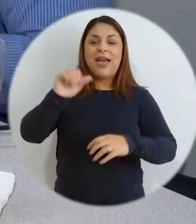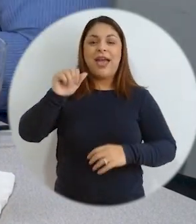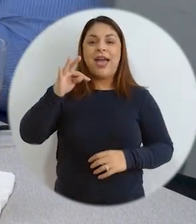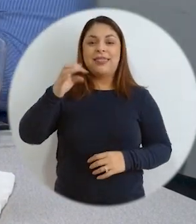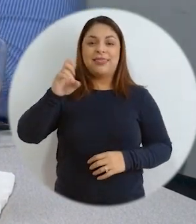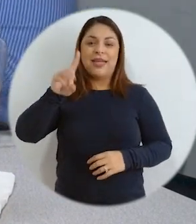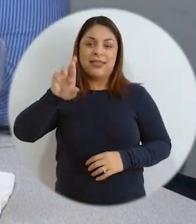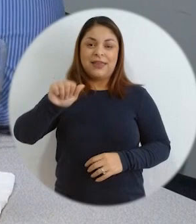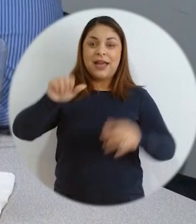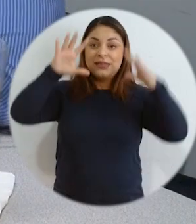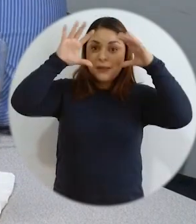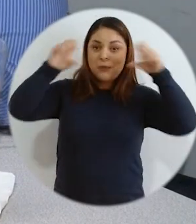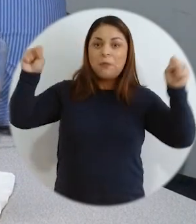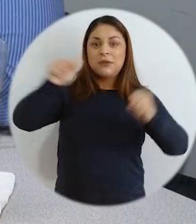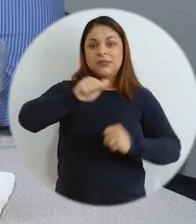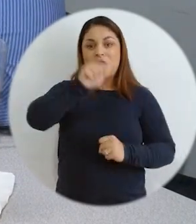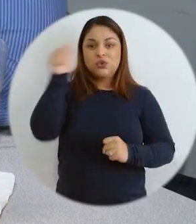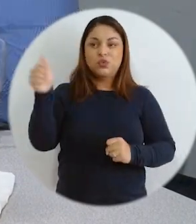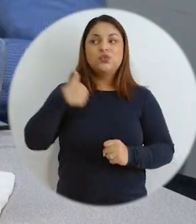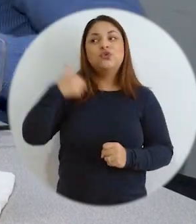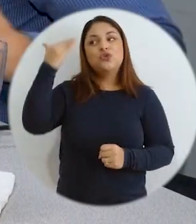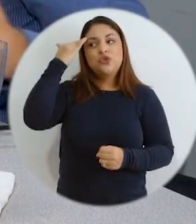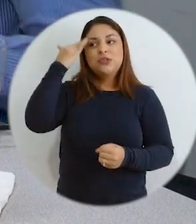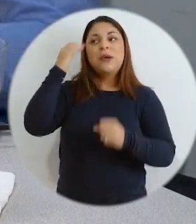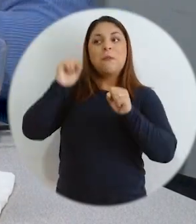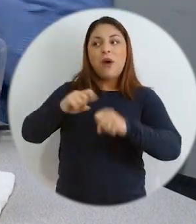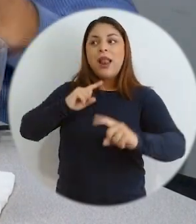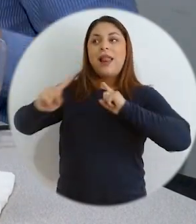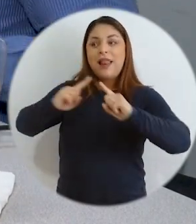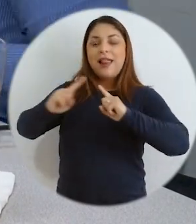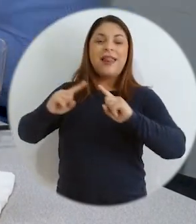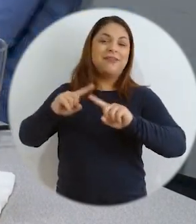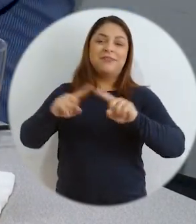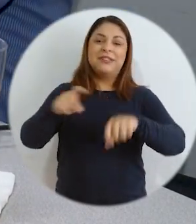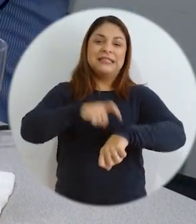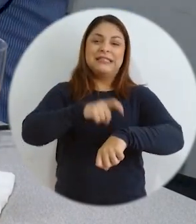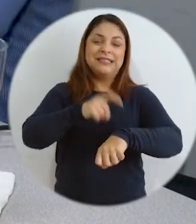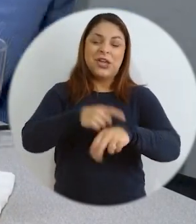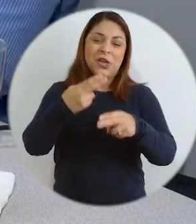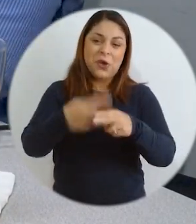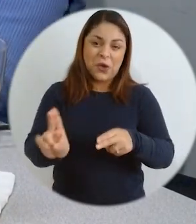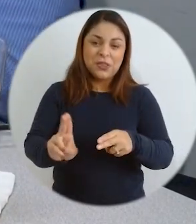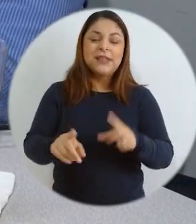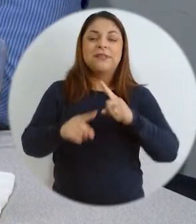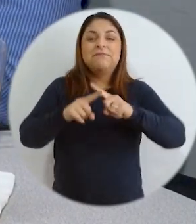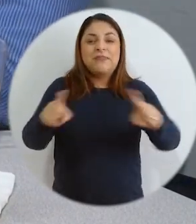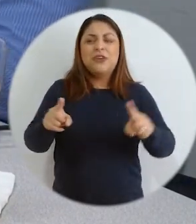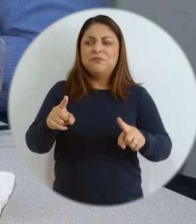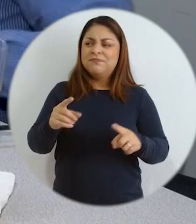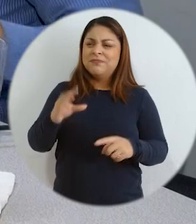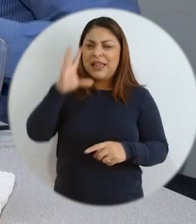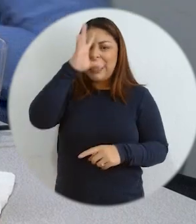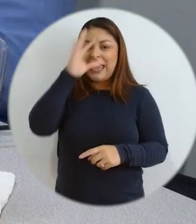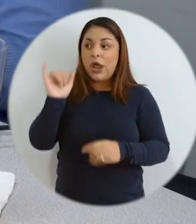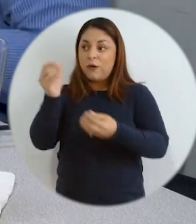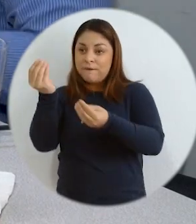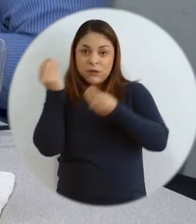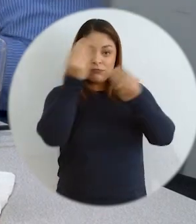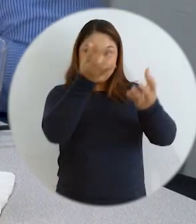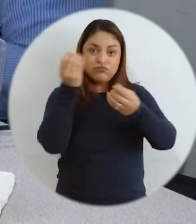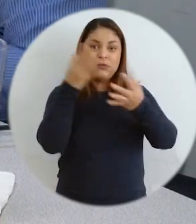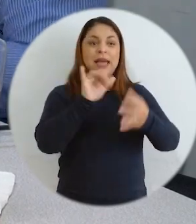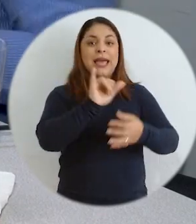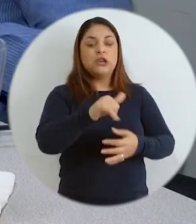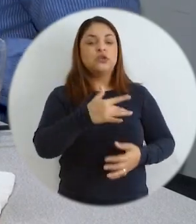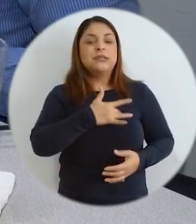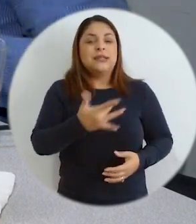actividades de esta cátedra Diplomacia Azul. El tema va para seguir conversando, lamentablemente el tiempo se nos acorta, pero me parece que hemos hecho un buen